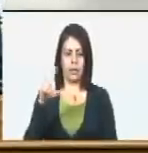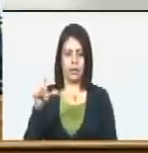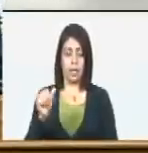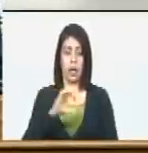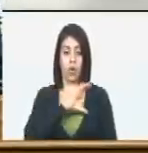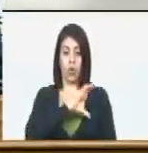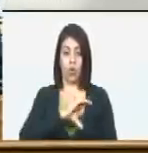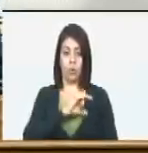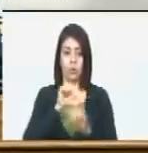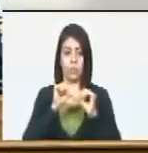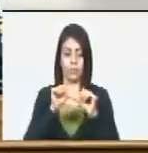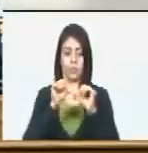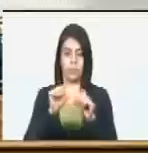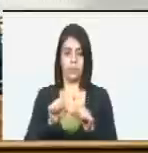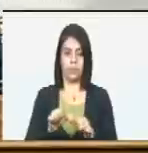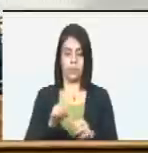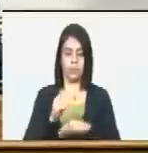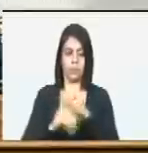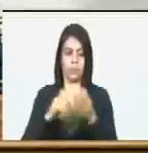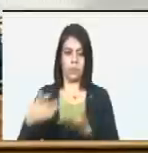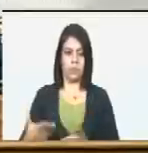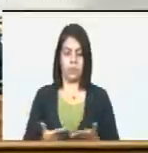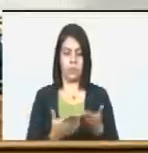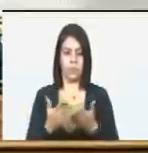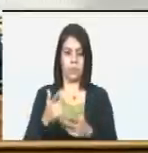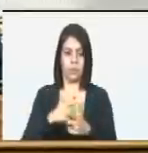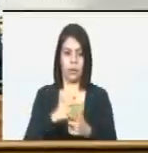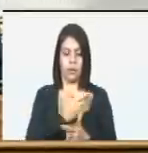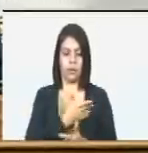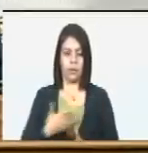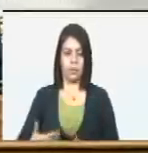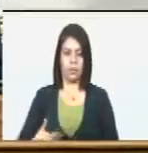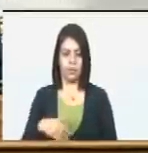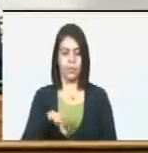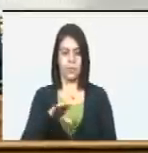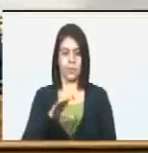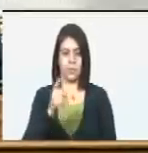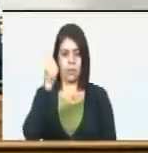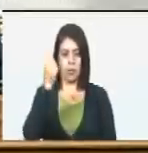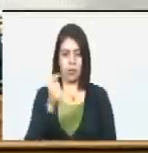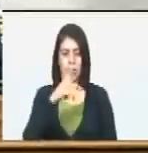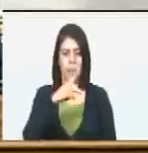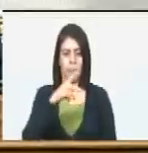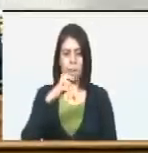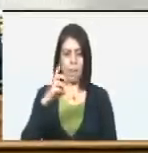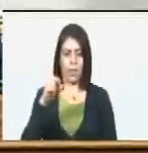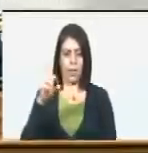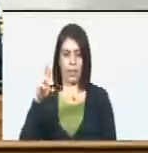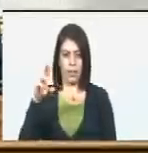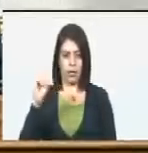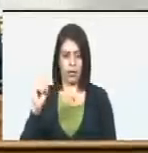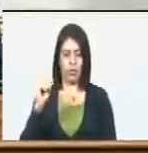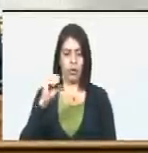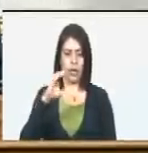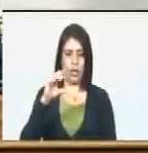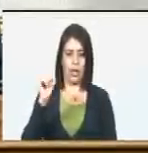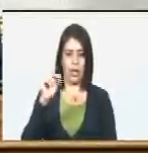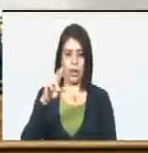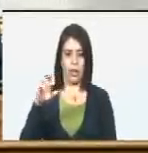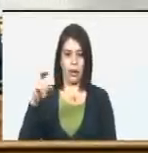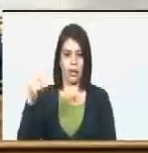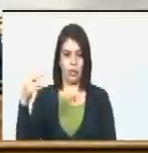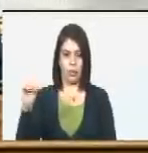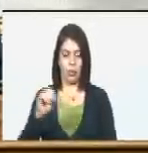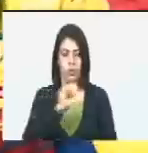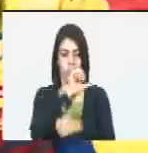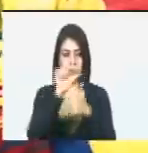de Administración y Servicios, su nuevo presidente es el diputado Pedro Miguel Carreño Escobar. Primer vicepresidente